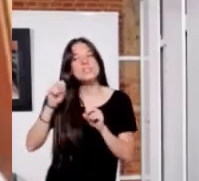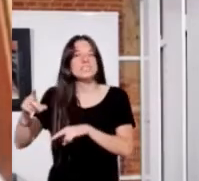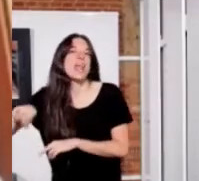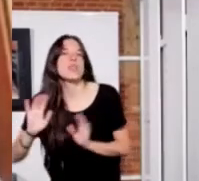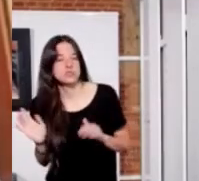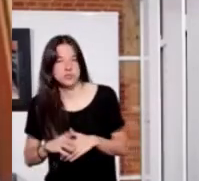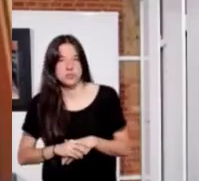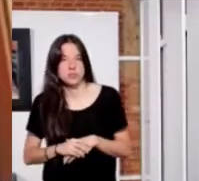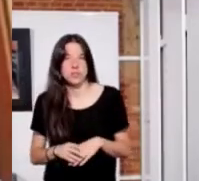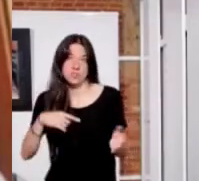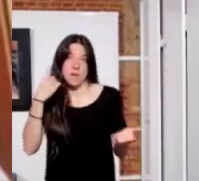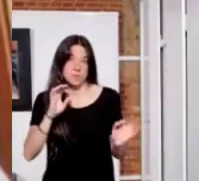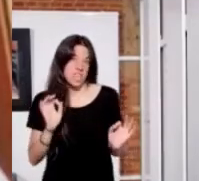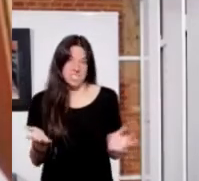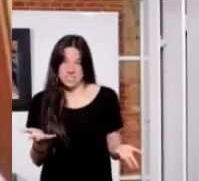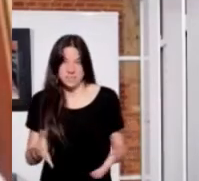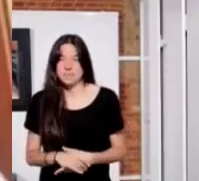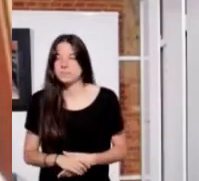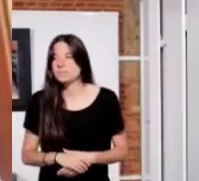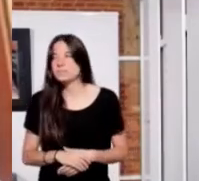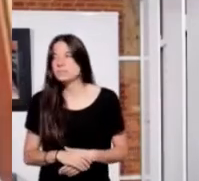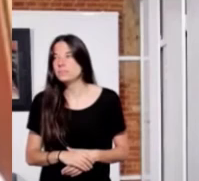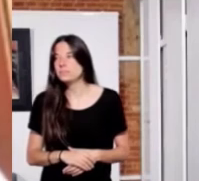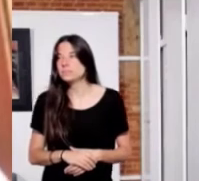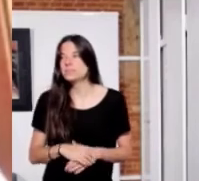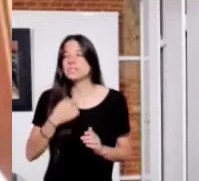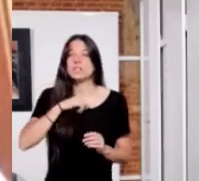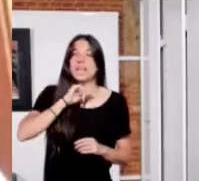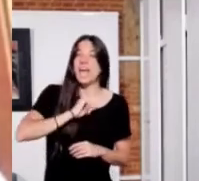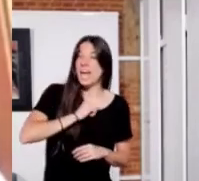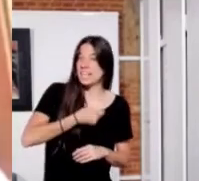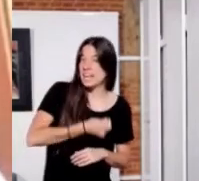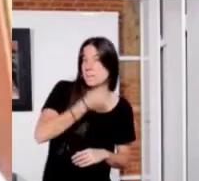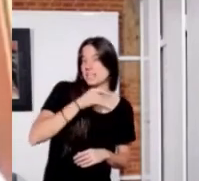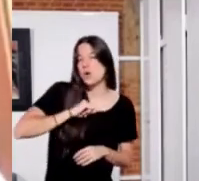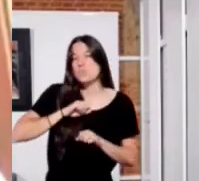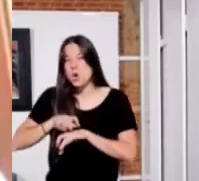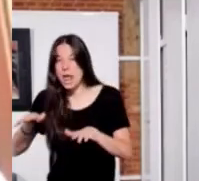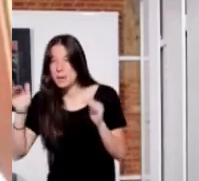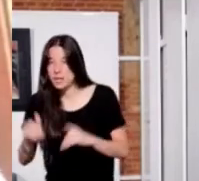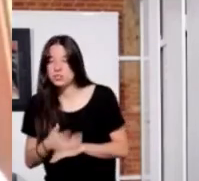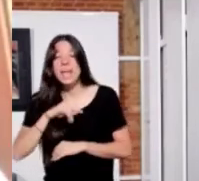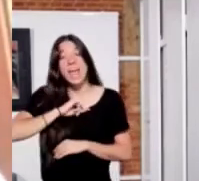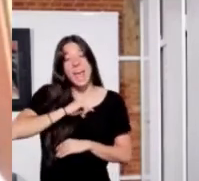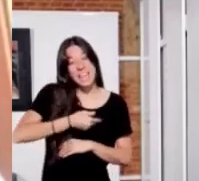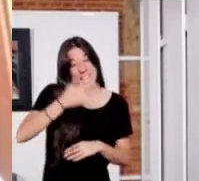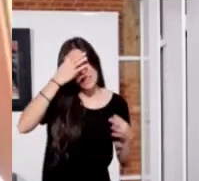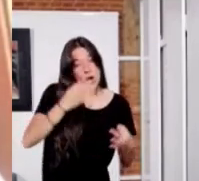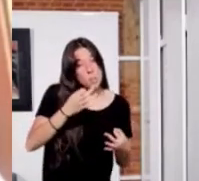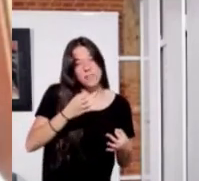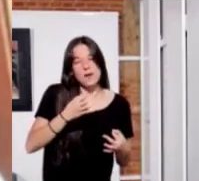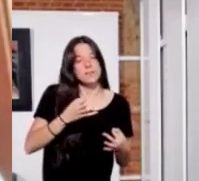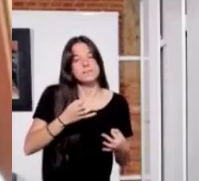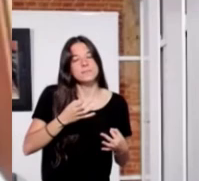llama despotismo ilustrado. Necesitamos más ética que mera moral, mucha más ética de la convicción que meramente ética de la